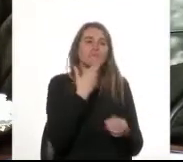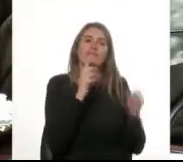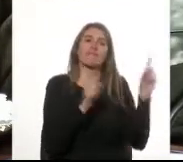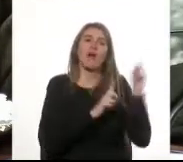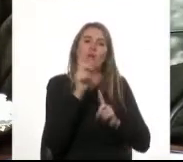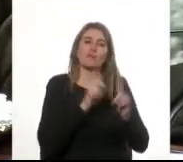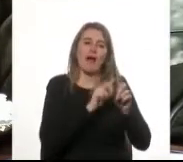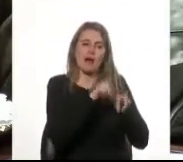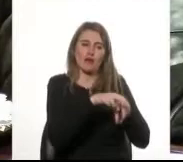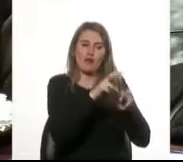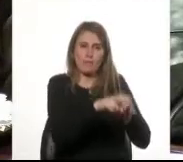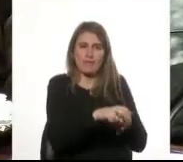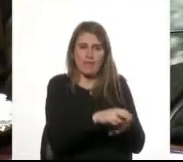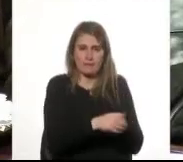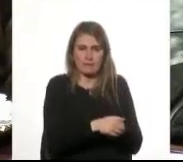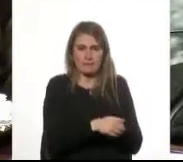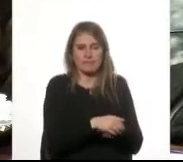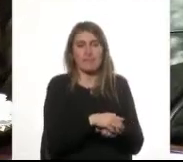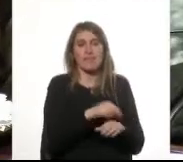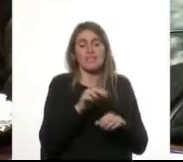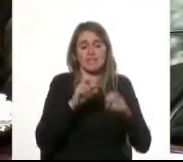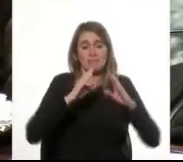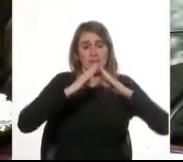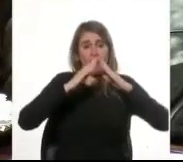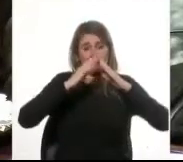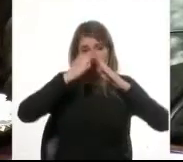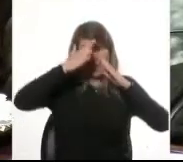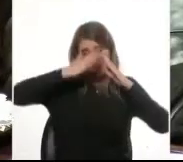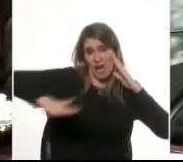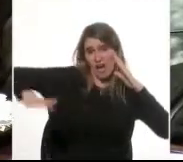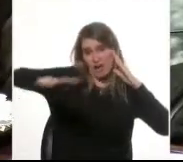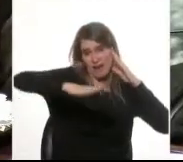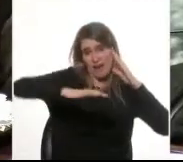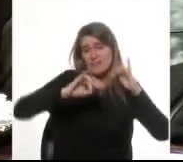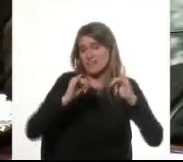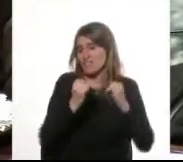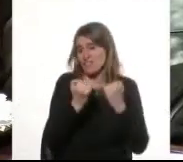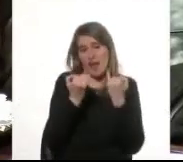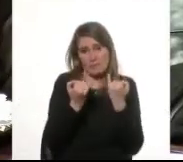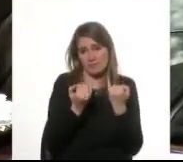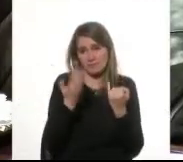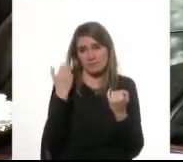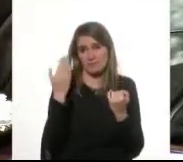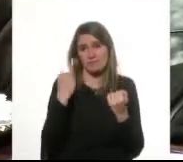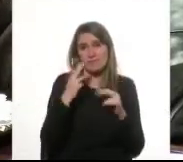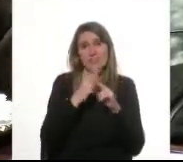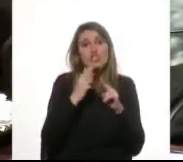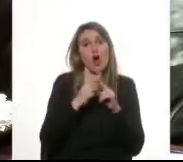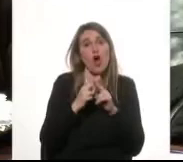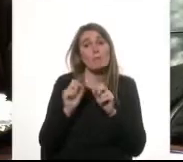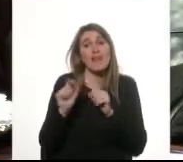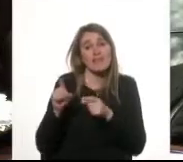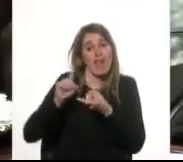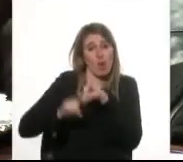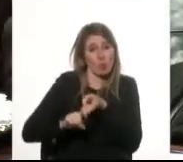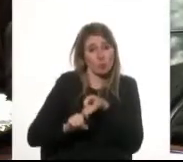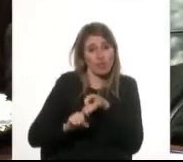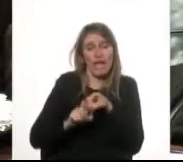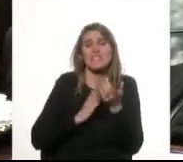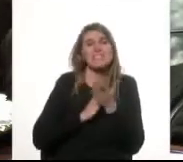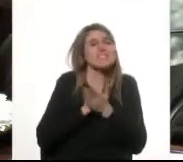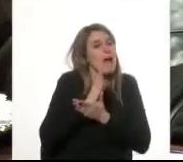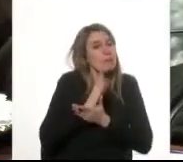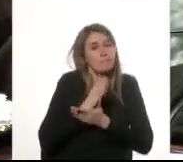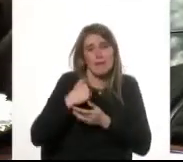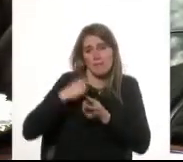Agronomía. La chacra ya hace rato que está atestada, está en nombre de Lucía, siempre estuvo en nombre